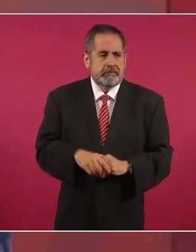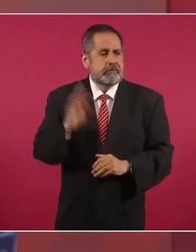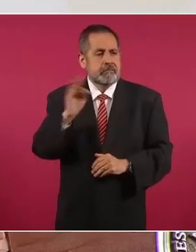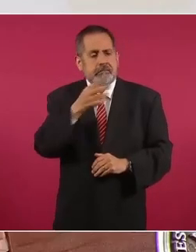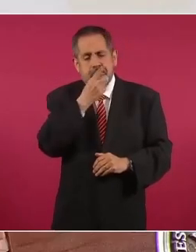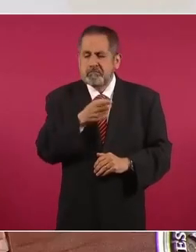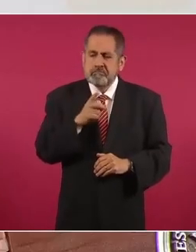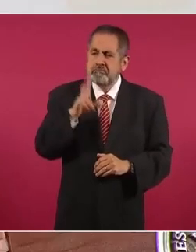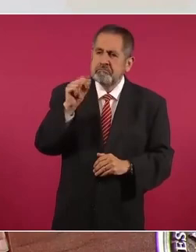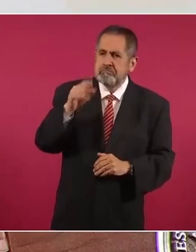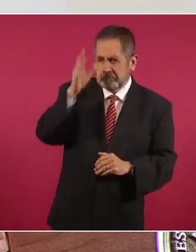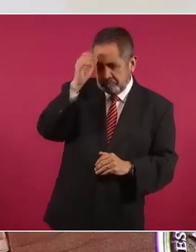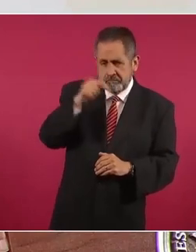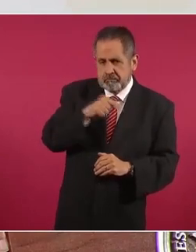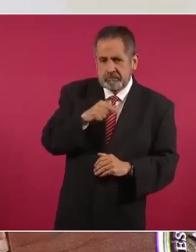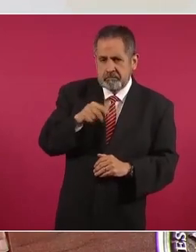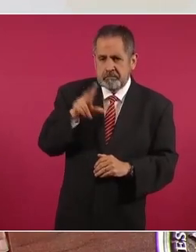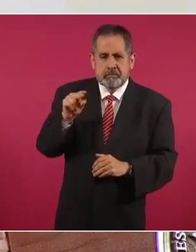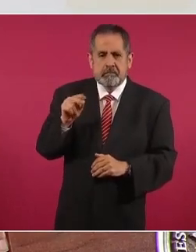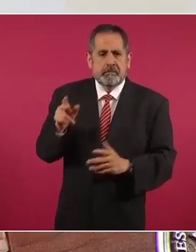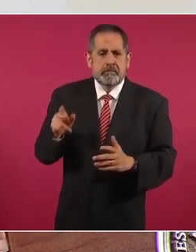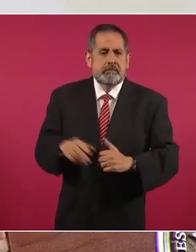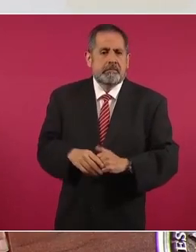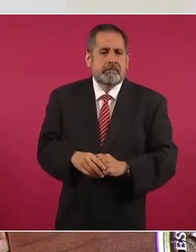estamos de acuerdo